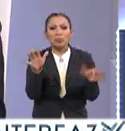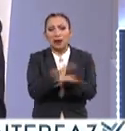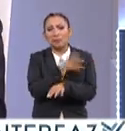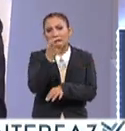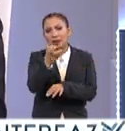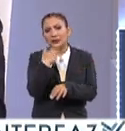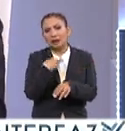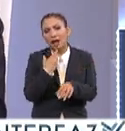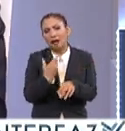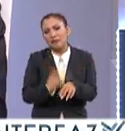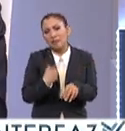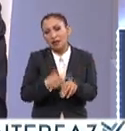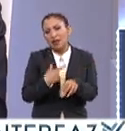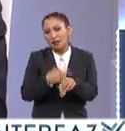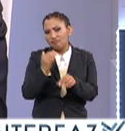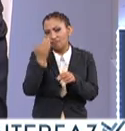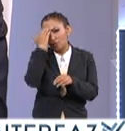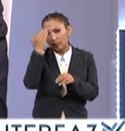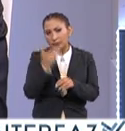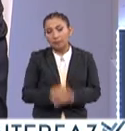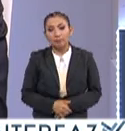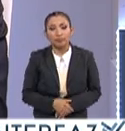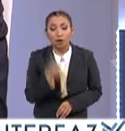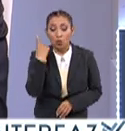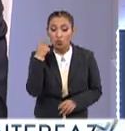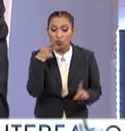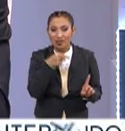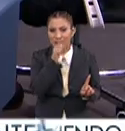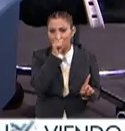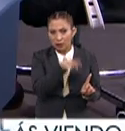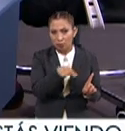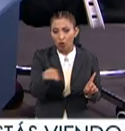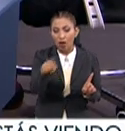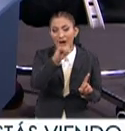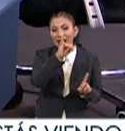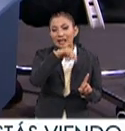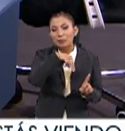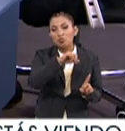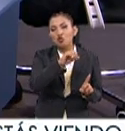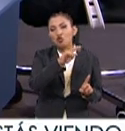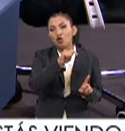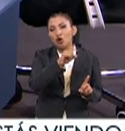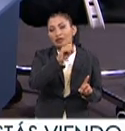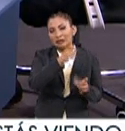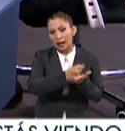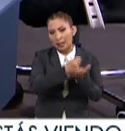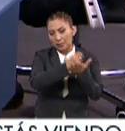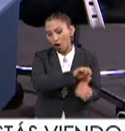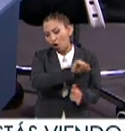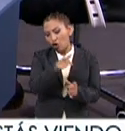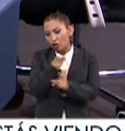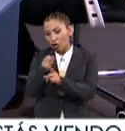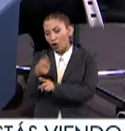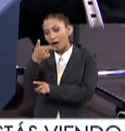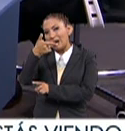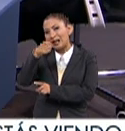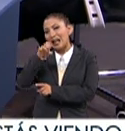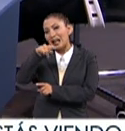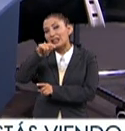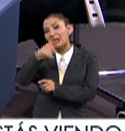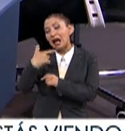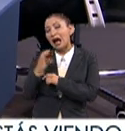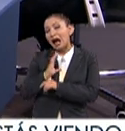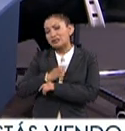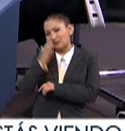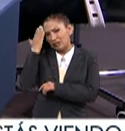revertir este mal que a todos nos duele? Uno es en este sentido, la inmunoterapia. Otro sentido es la genética del